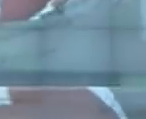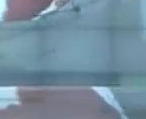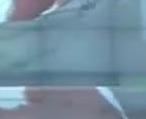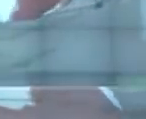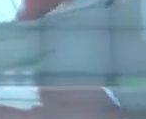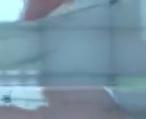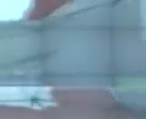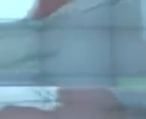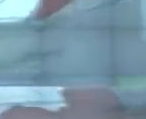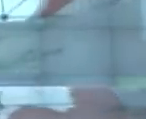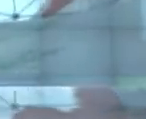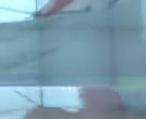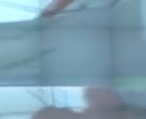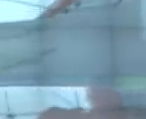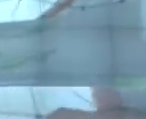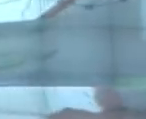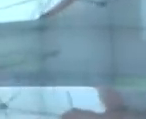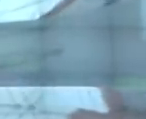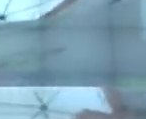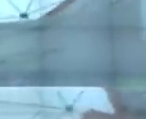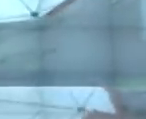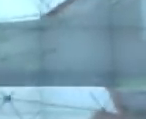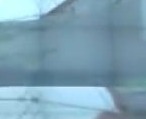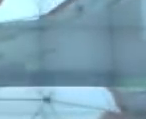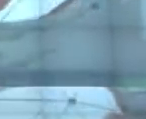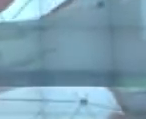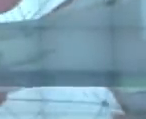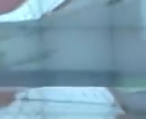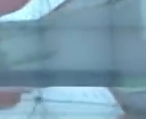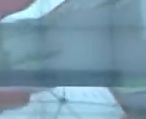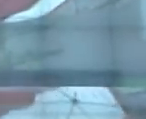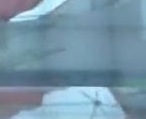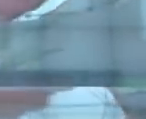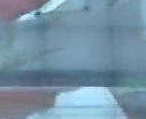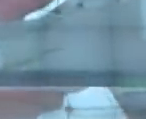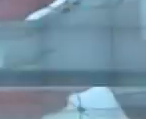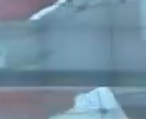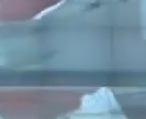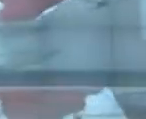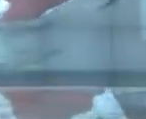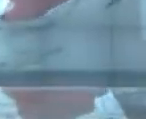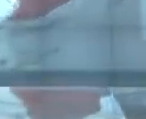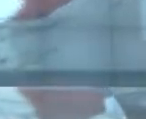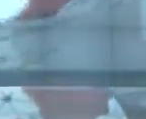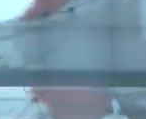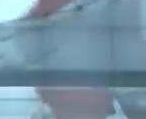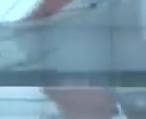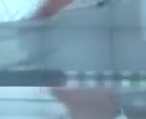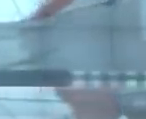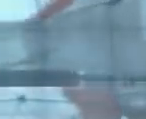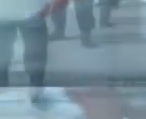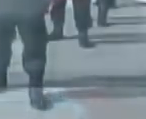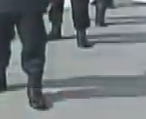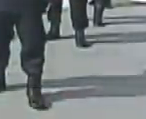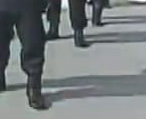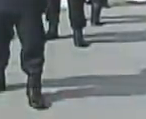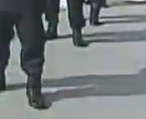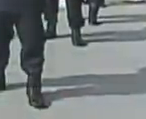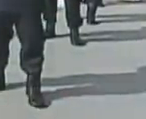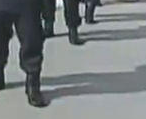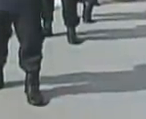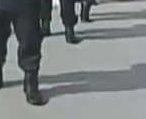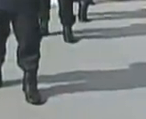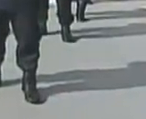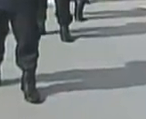esta hora se desarrolla información de último minuto. Vamos de inmediato a ver la actividad vinculada al Día del Policía. Comandante en jefe de la Fuerza